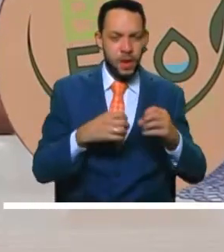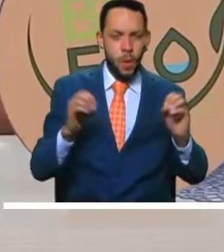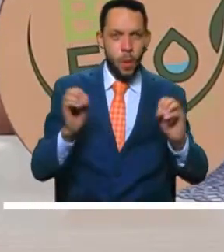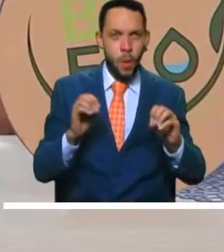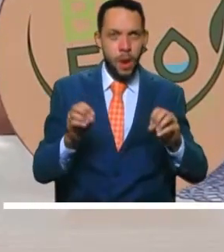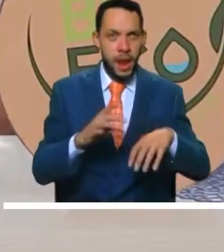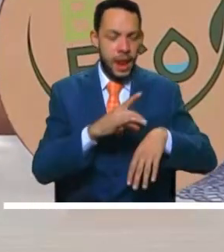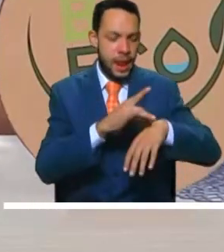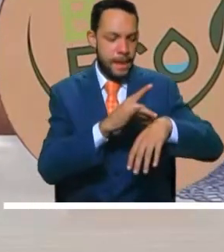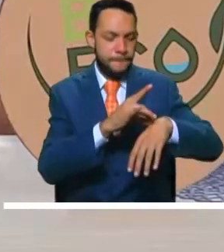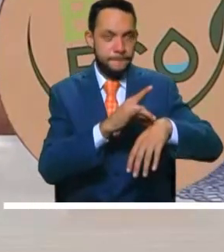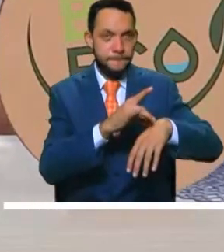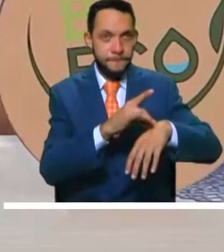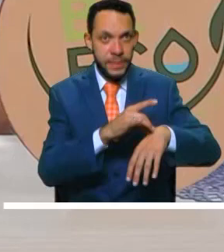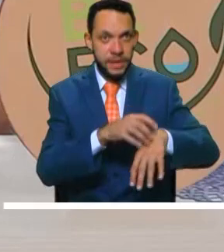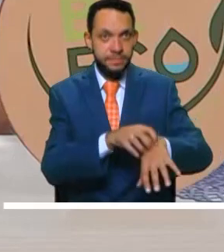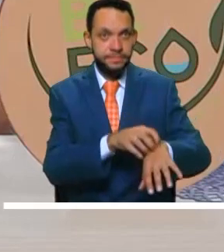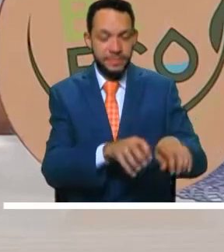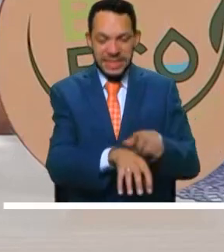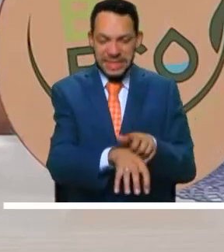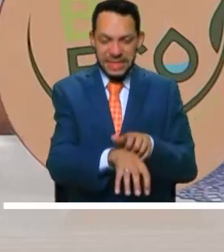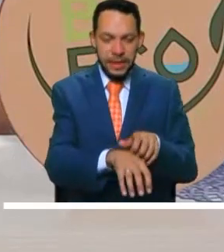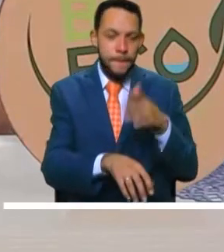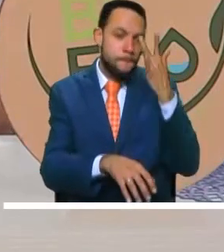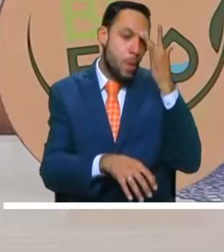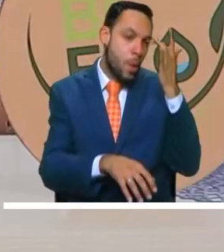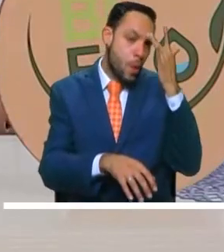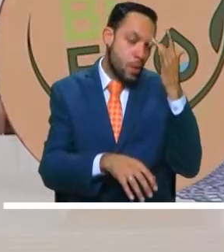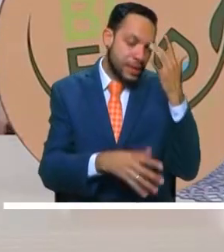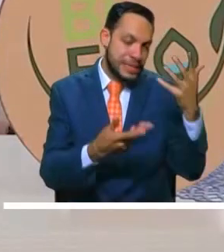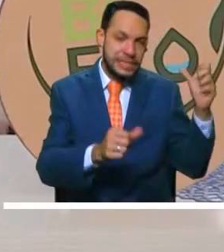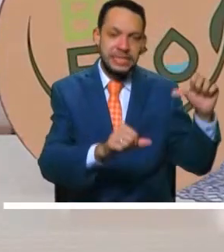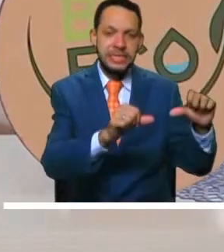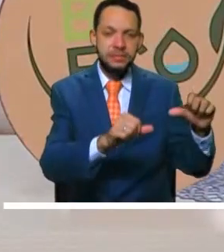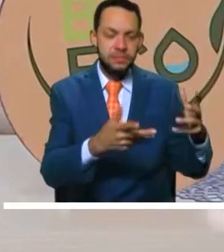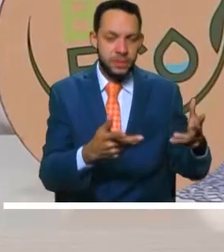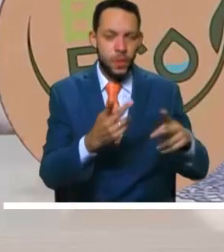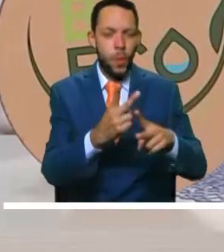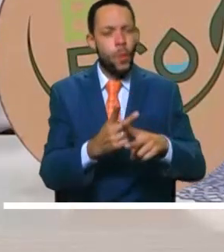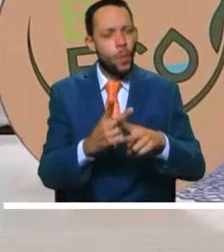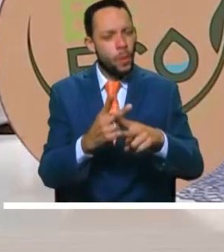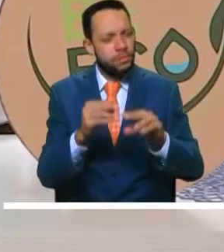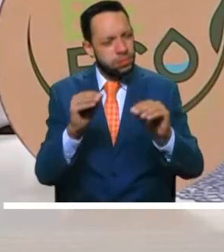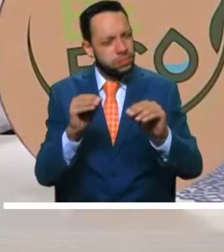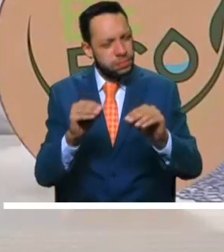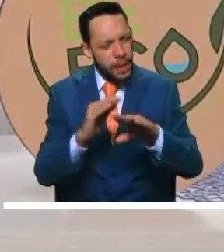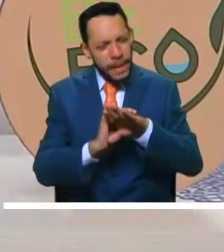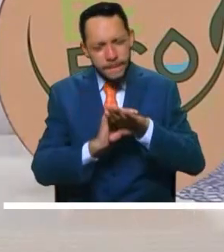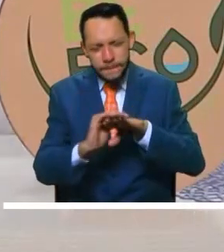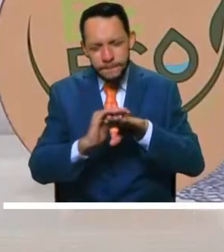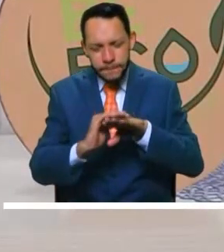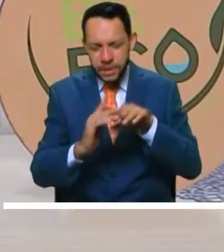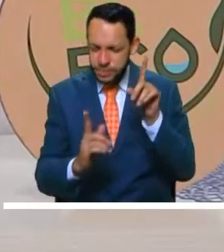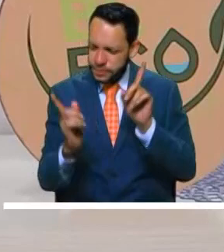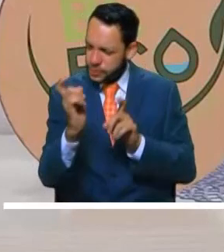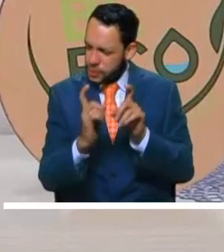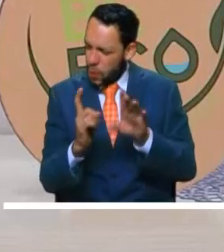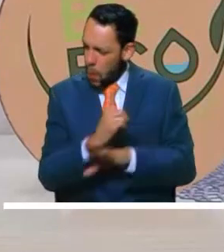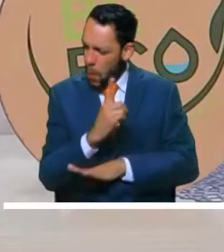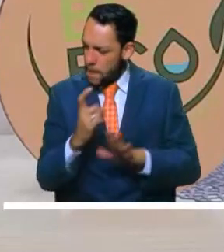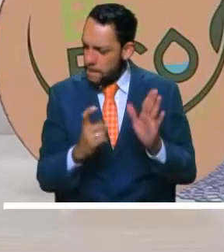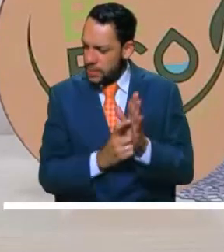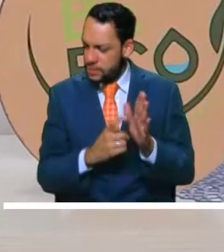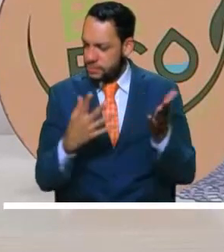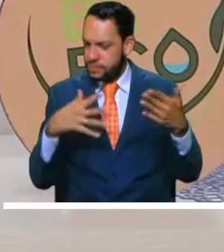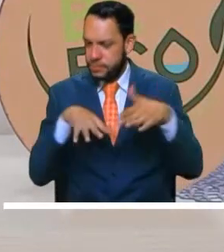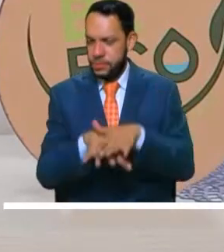mi piel con un proceso de dermatitis severa. Yo los invito a todos ustedes para que vean todo esto de una manera integral.